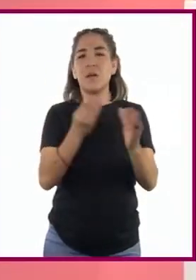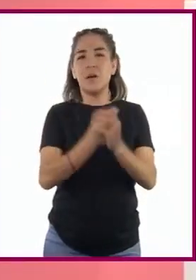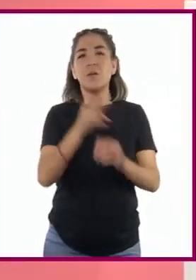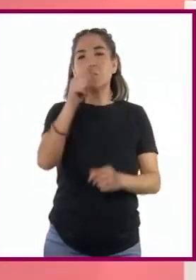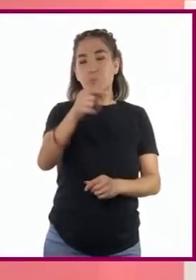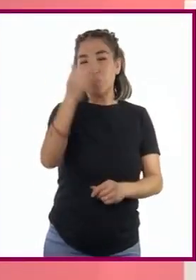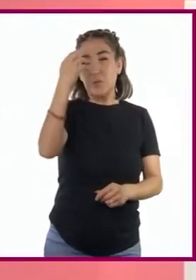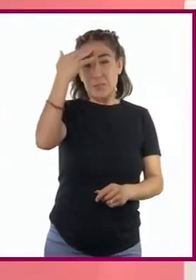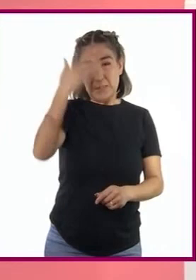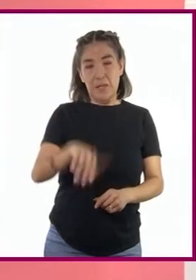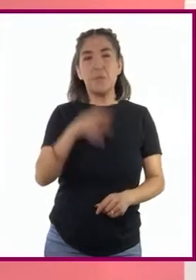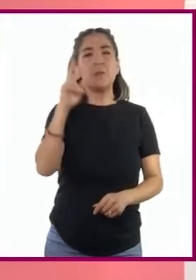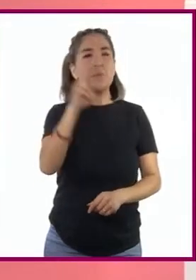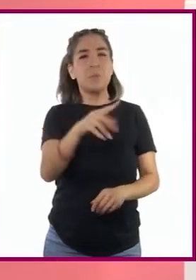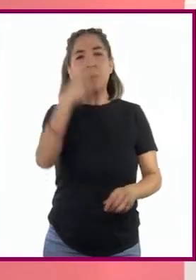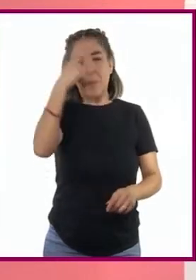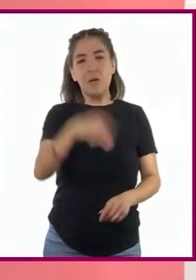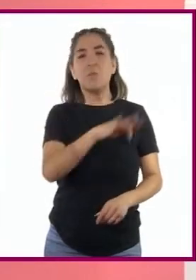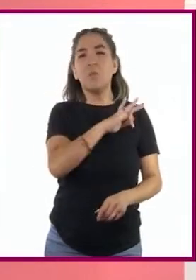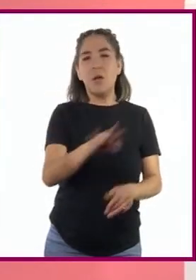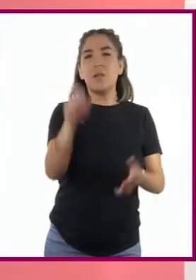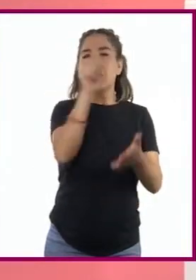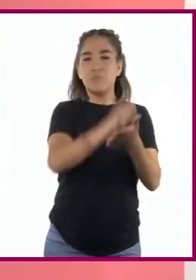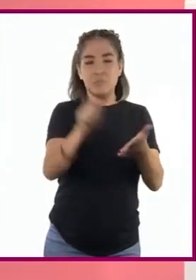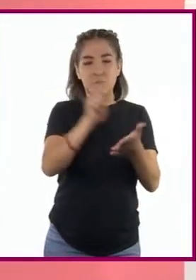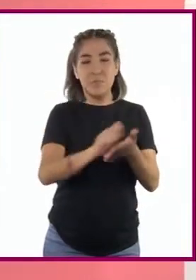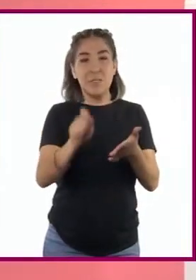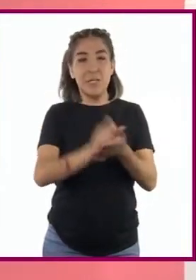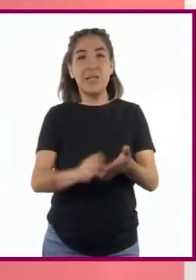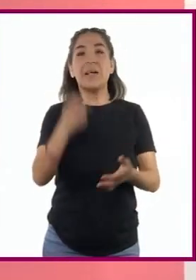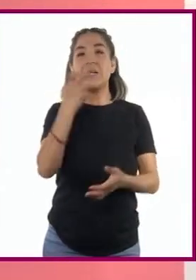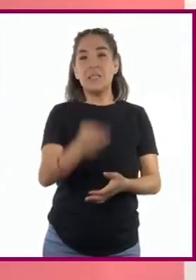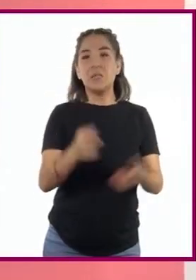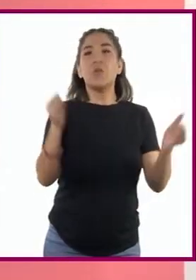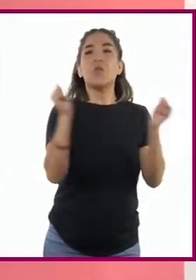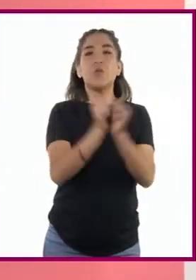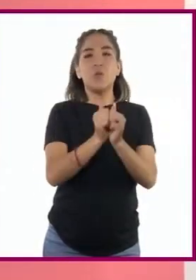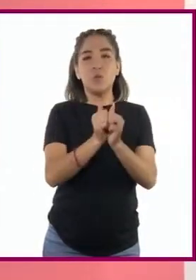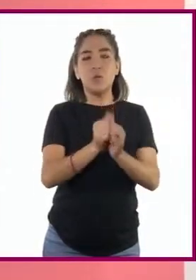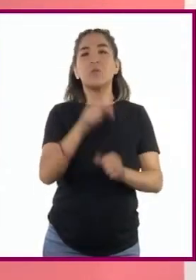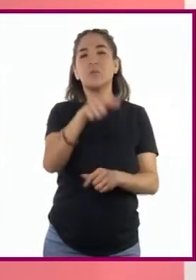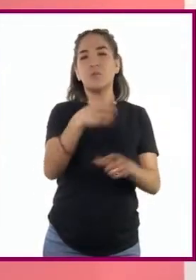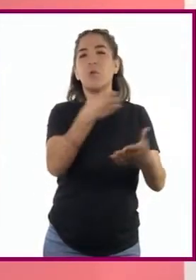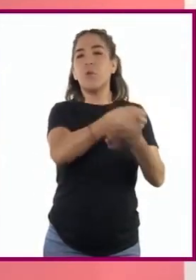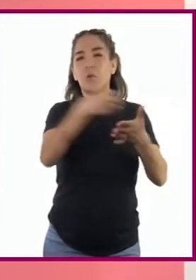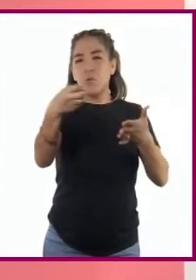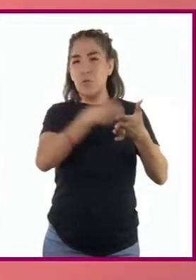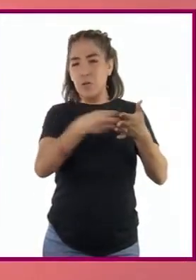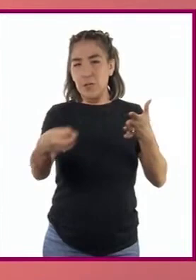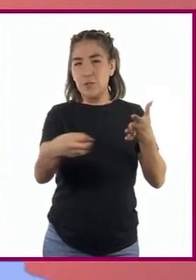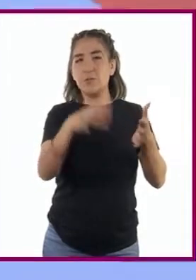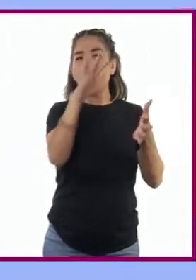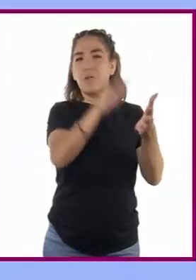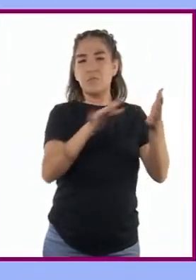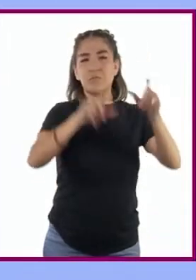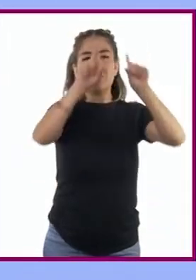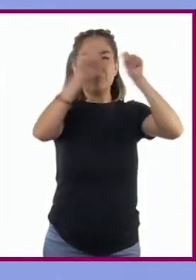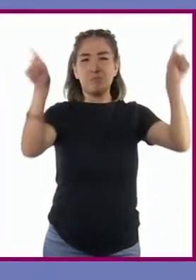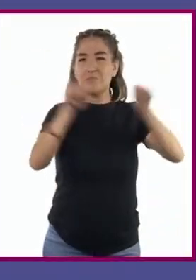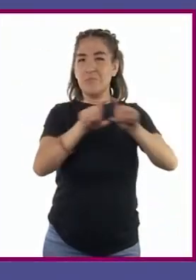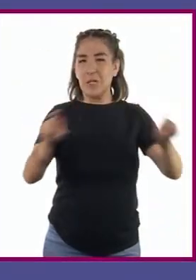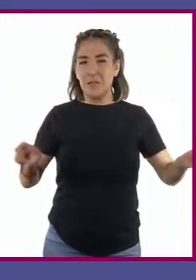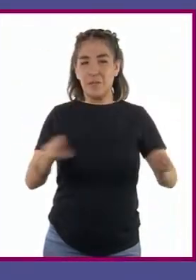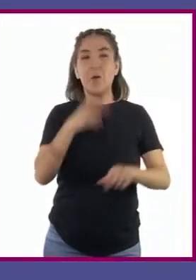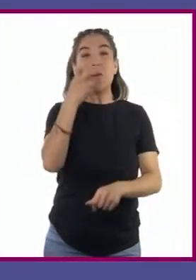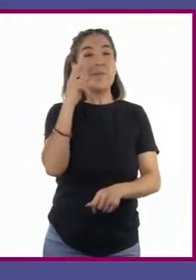conocerán estrategias para abordar la escritura de textos a partir de su organización en párrafos. Mire, profesora,